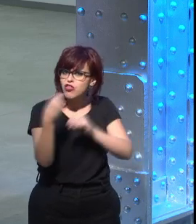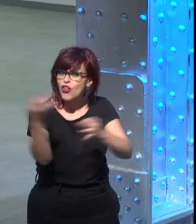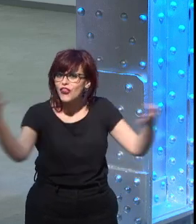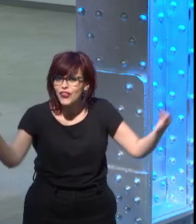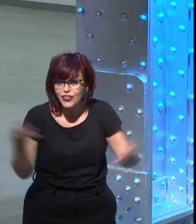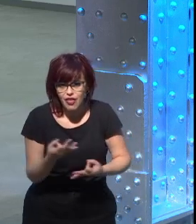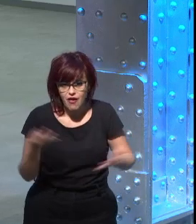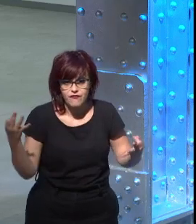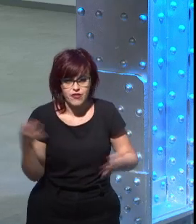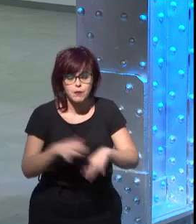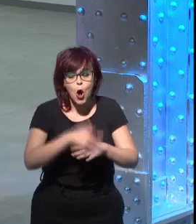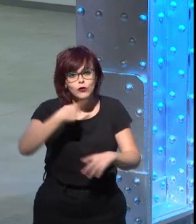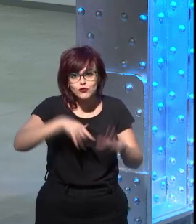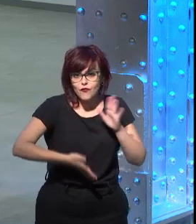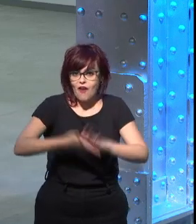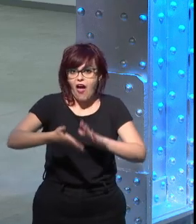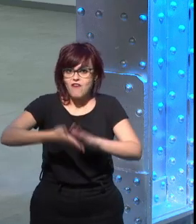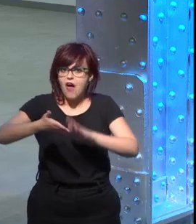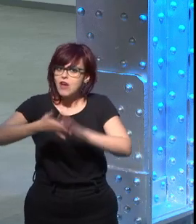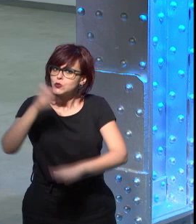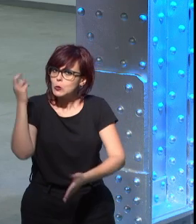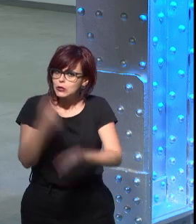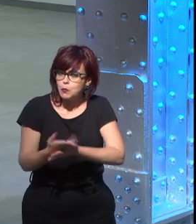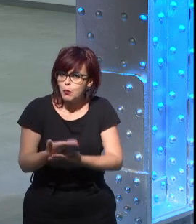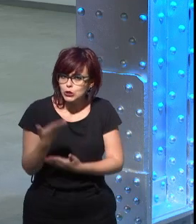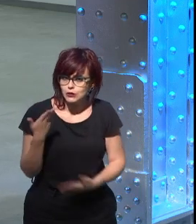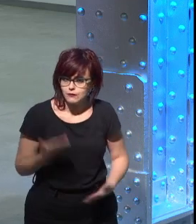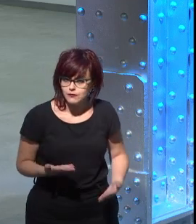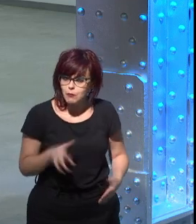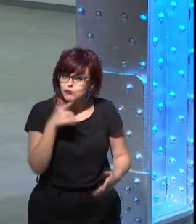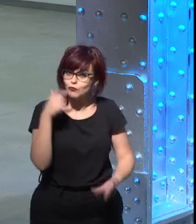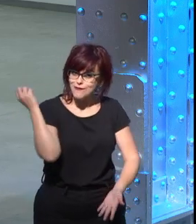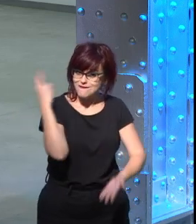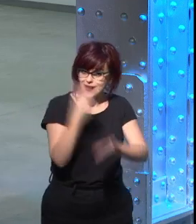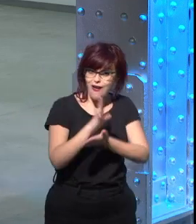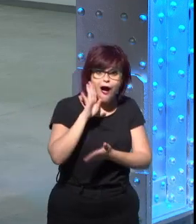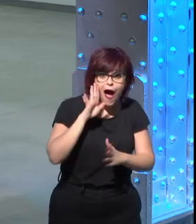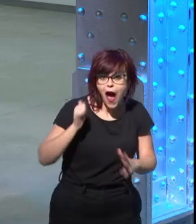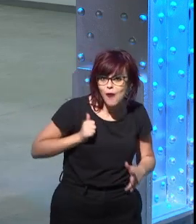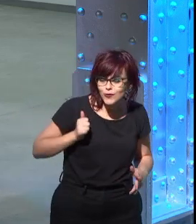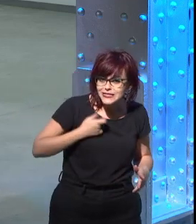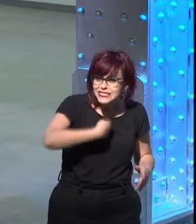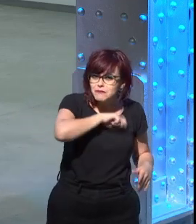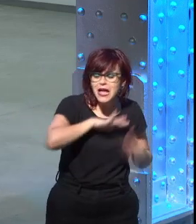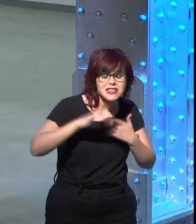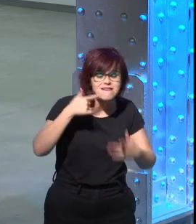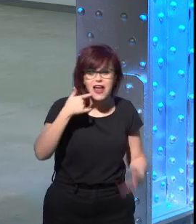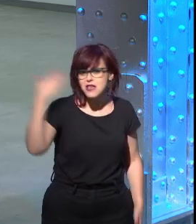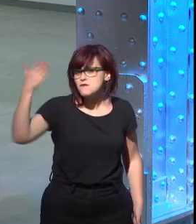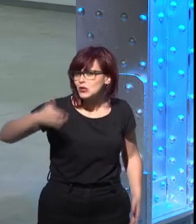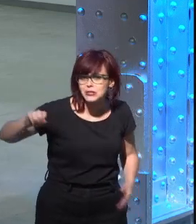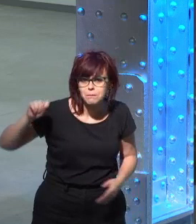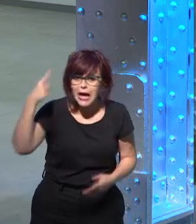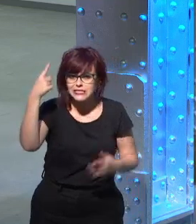en la digitalización nos va mucho. Y precisamente en esos desafíos que tiene España, el más destacado